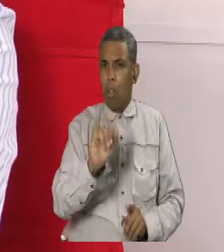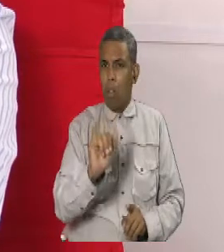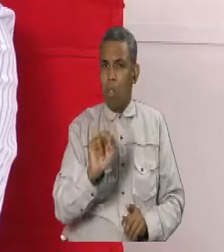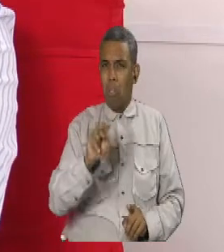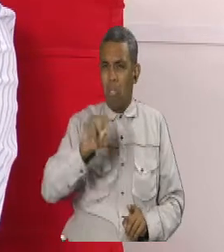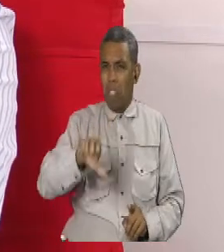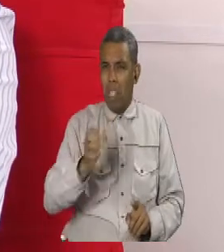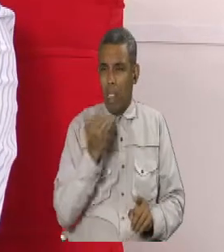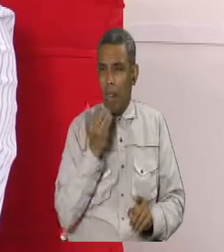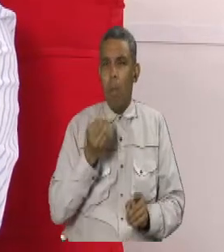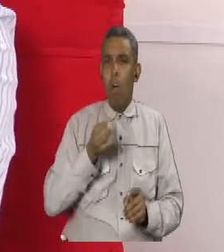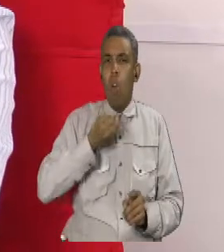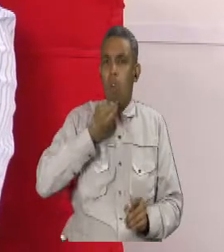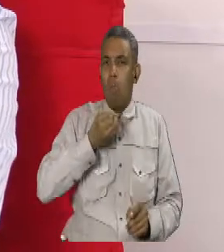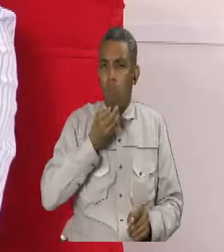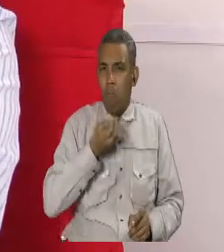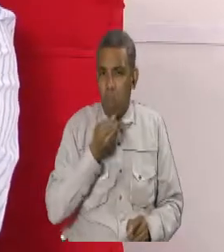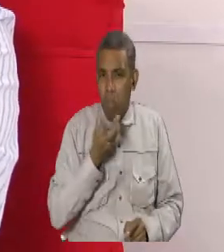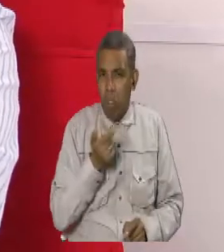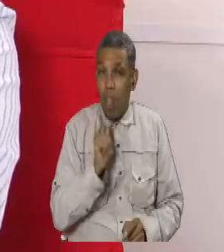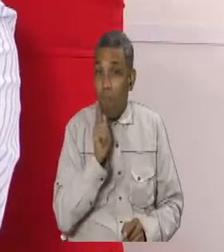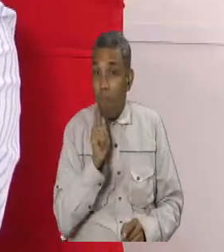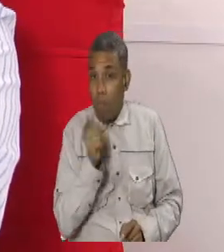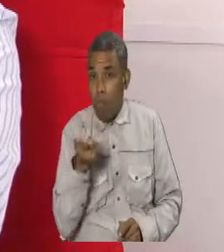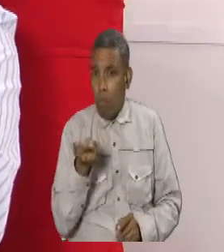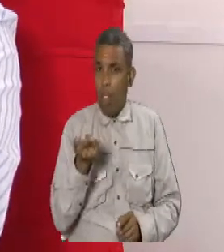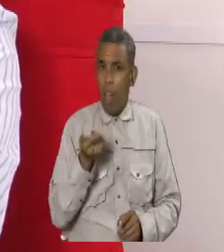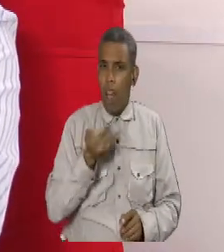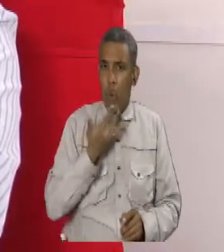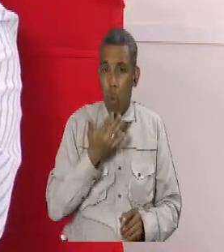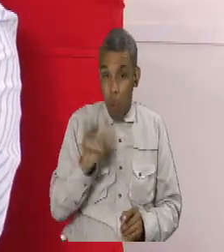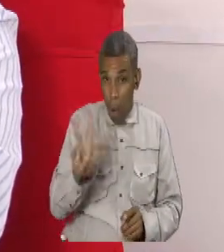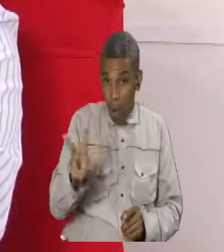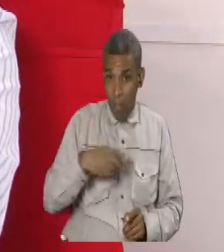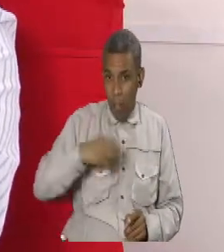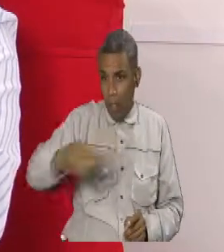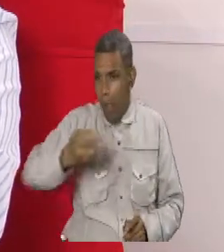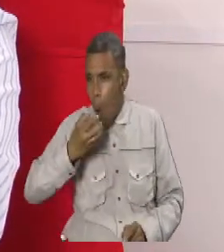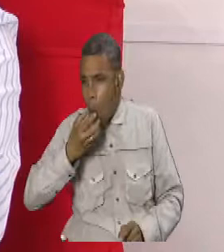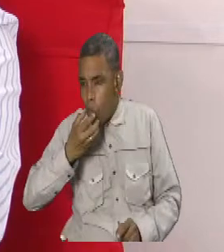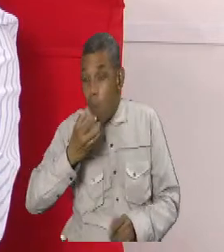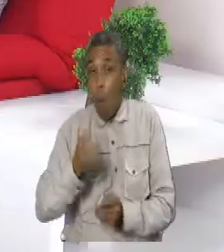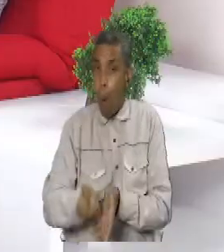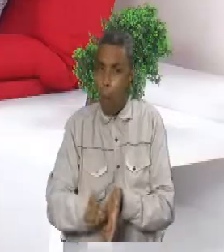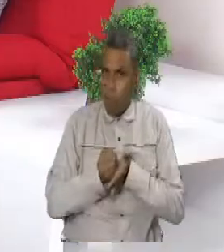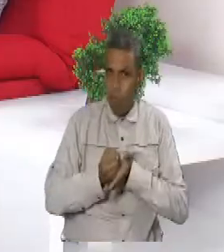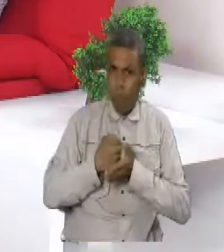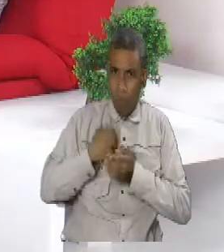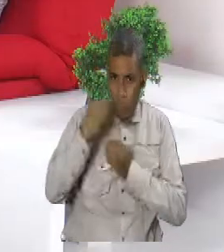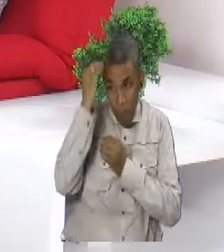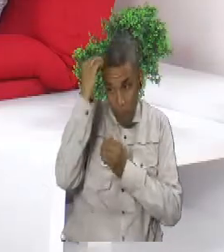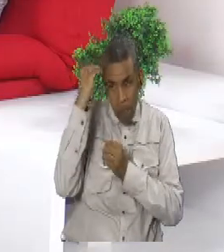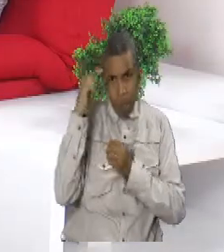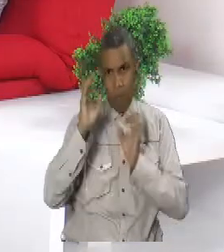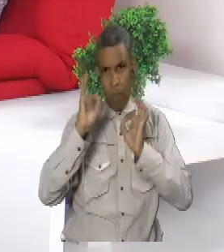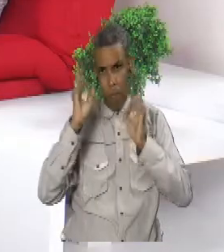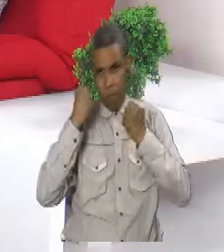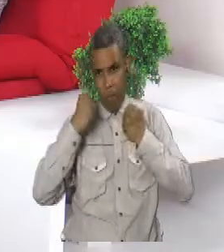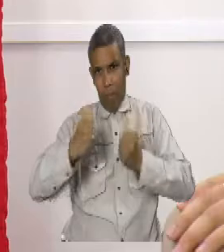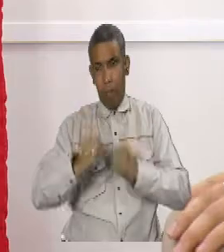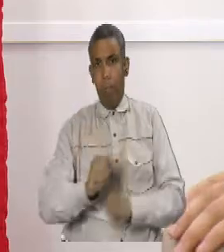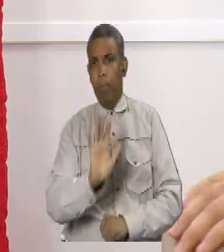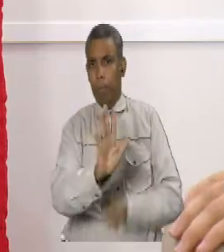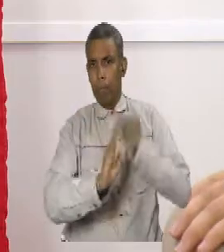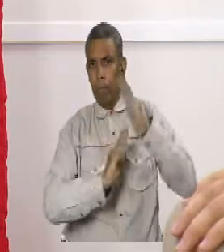Todas las proteínas en general hacen una salud de tu cabellera. Perfecto, doctor. Vamos a una segunda pausa comercial y